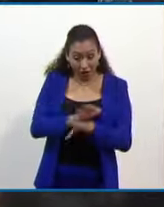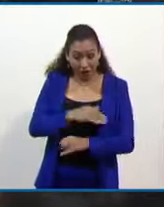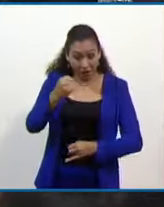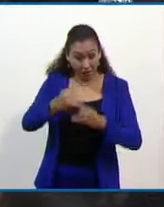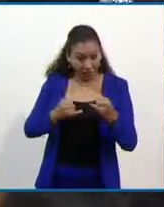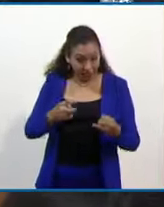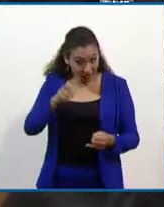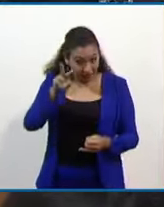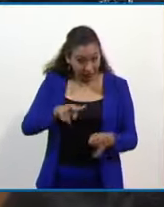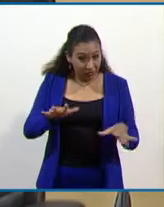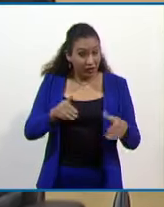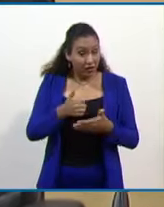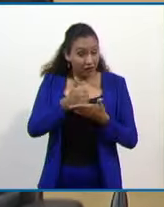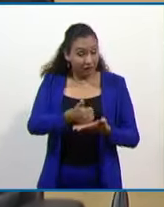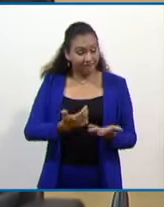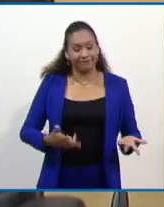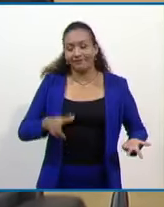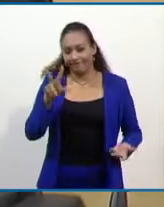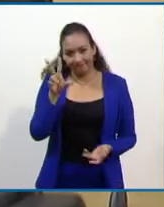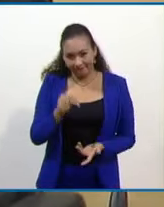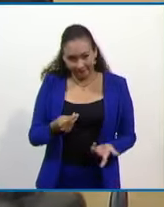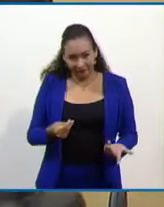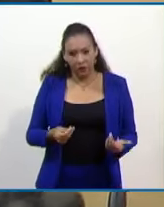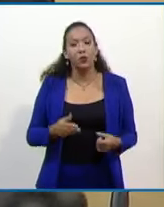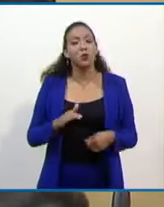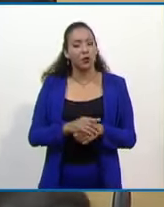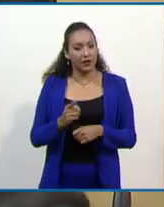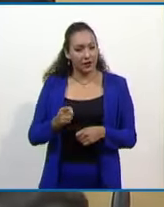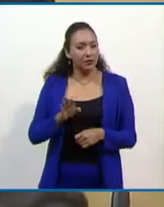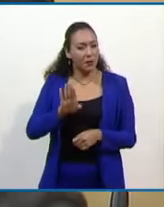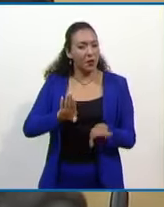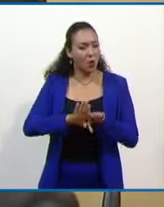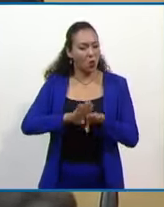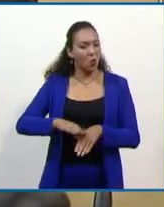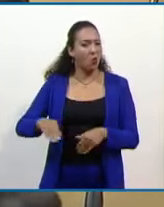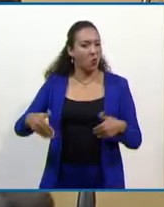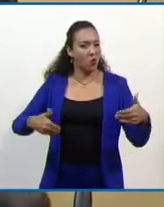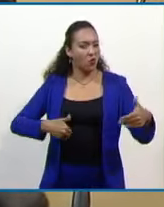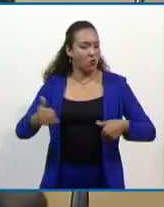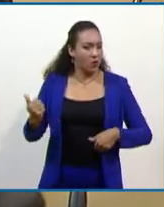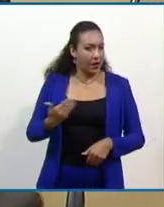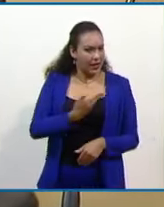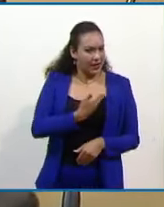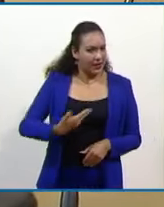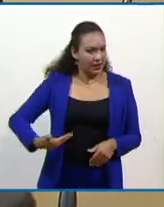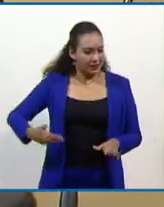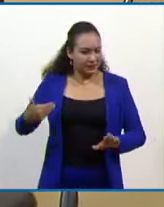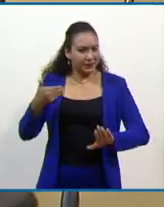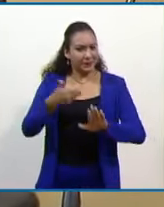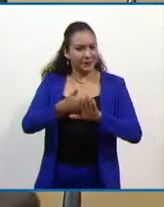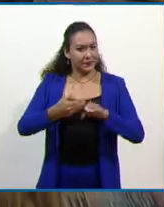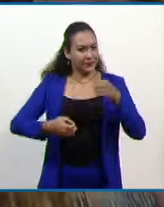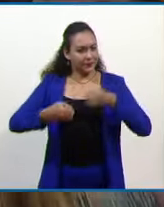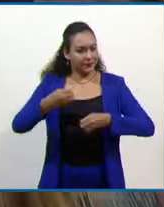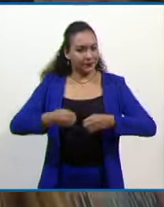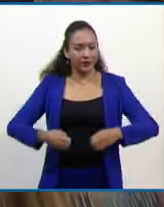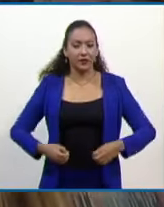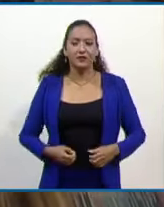la propuesta es producto del malestar que generó en el Ejecutivo una resolución del Pleno del máximo tribunal del país.